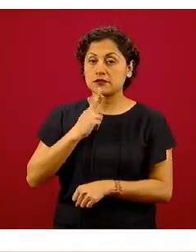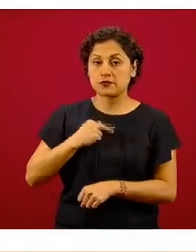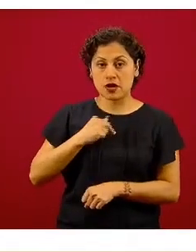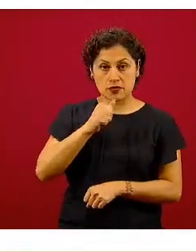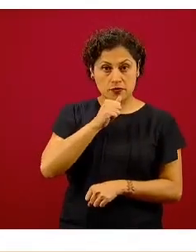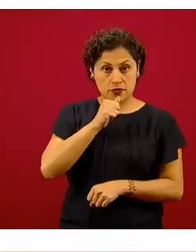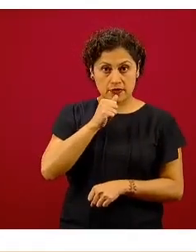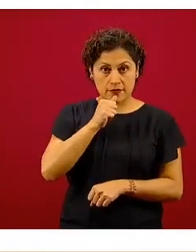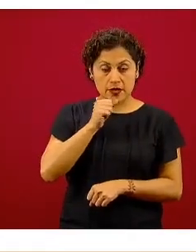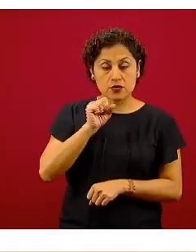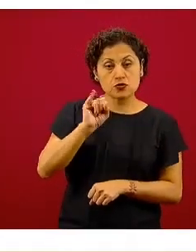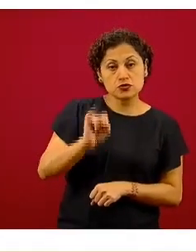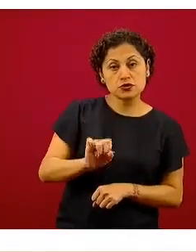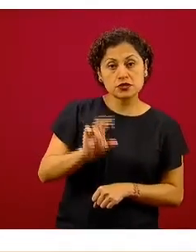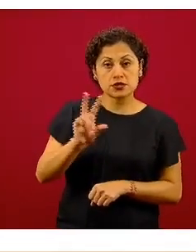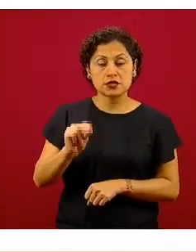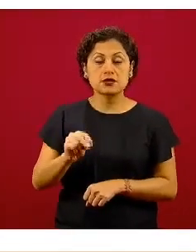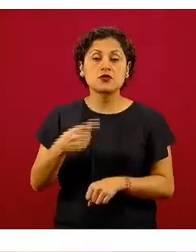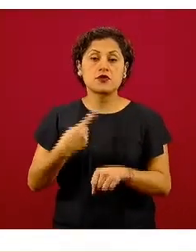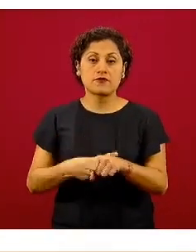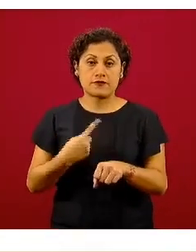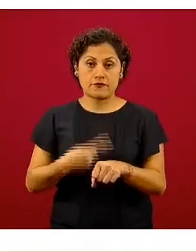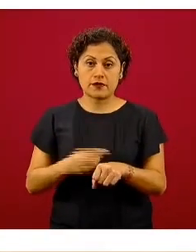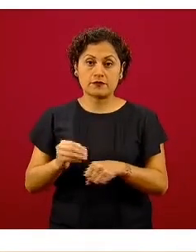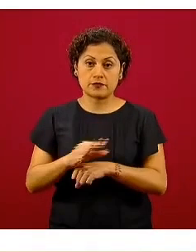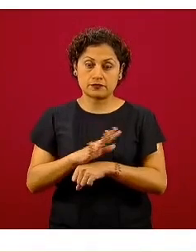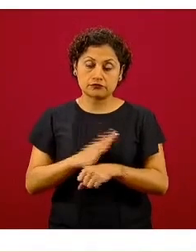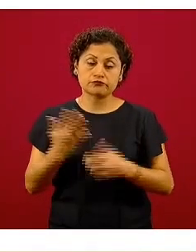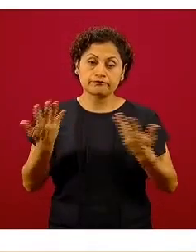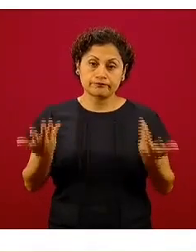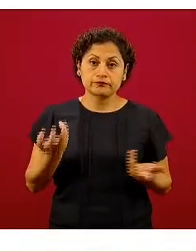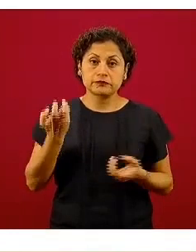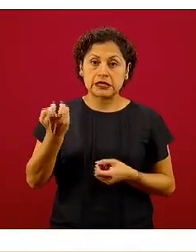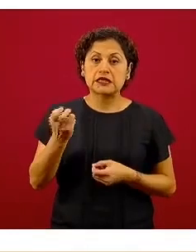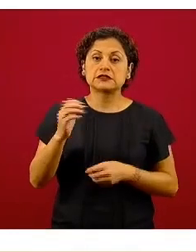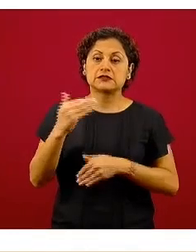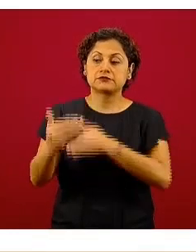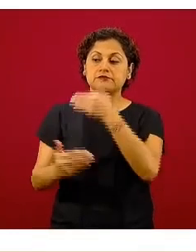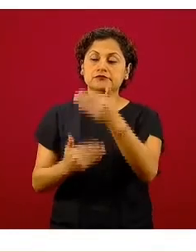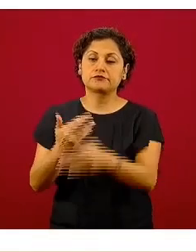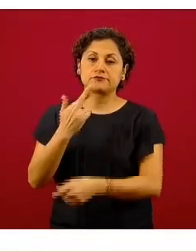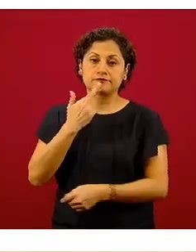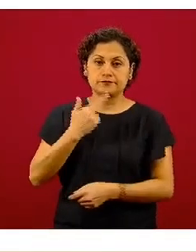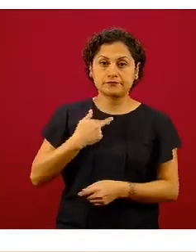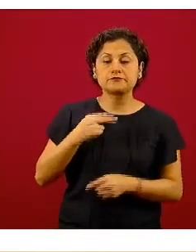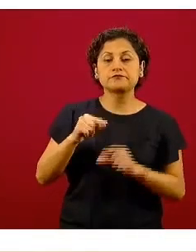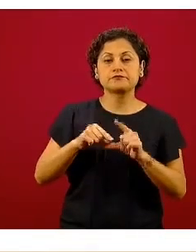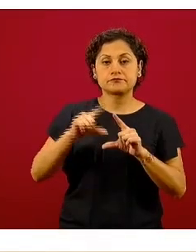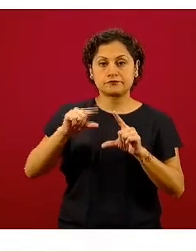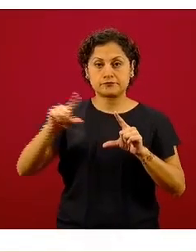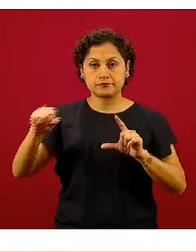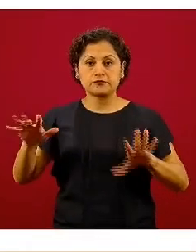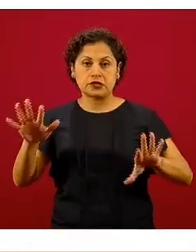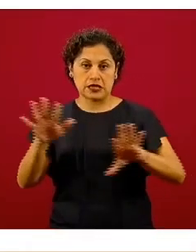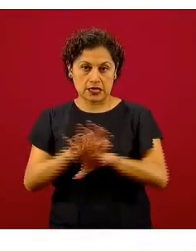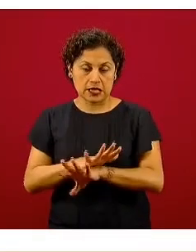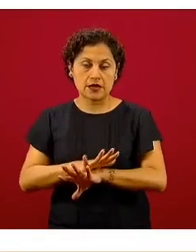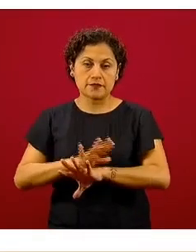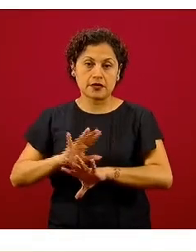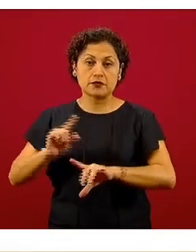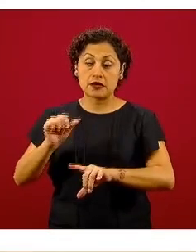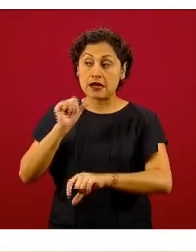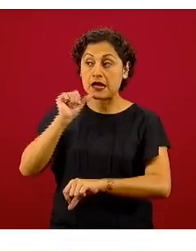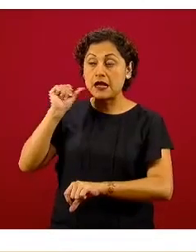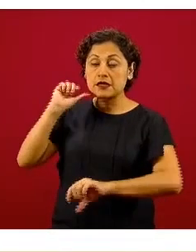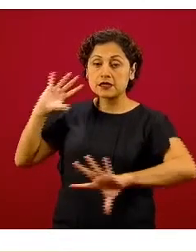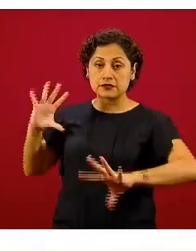de las fechas en las que se vayan confirmando. Aún así tuvimos una reducción de las defunciones pendientes que teníamos el día de